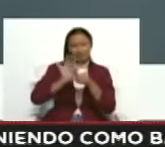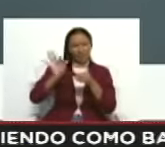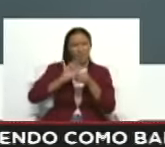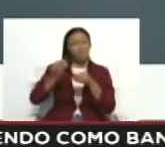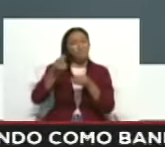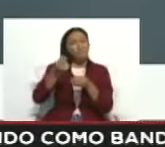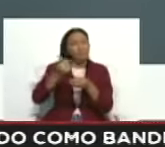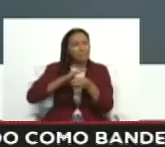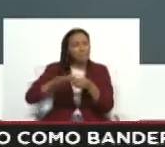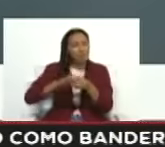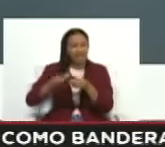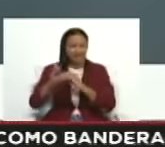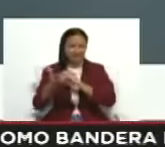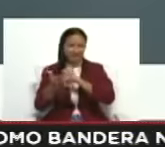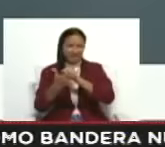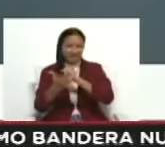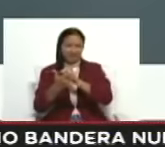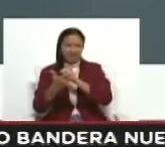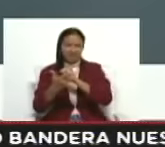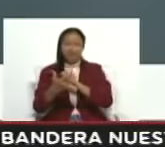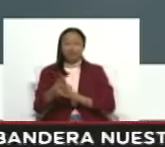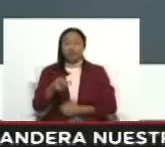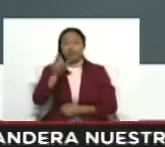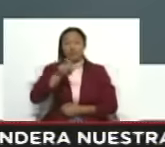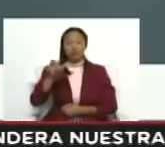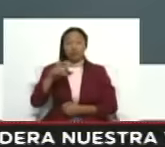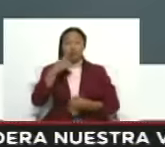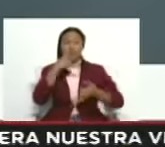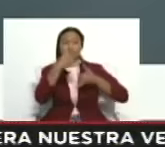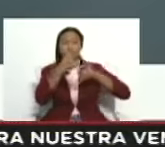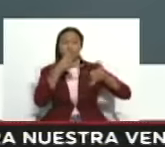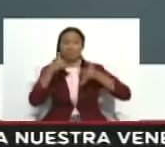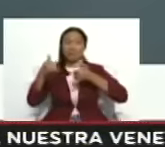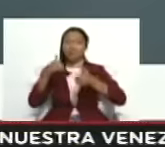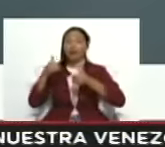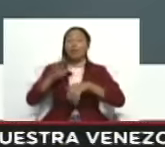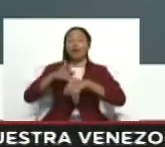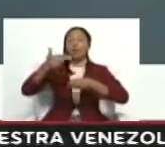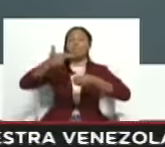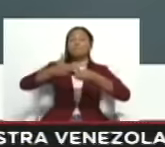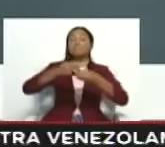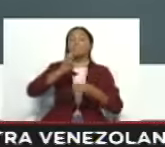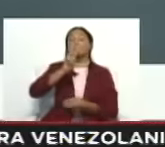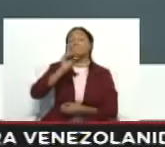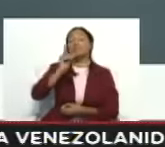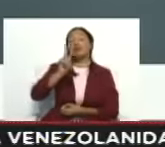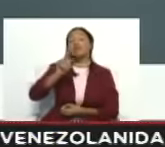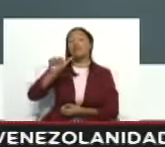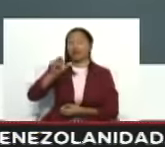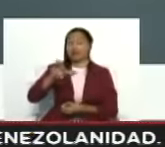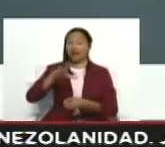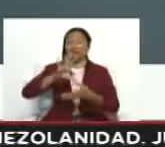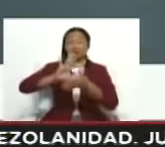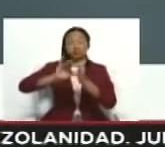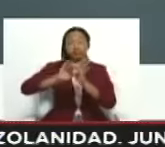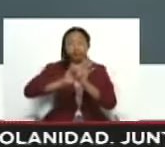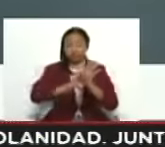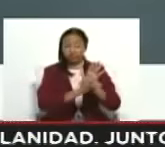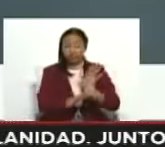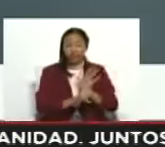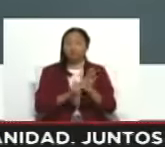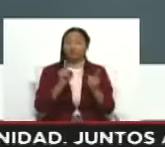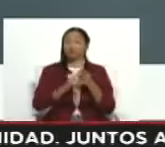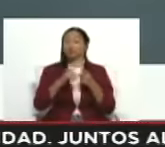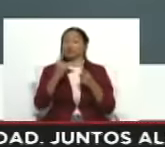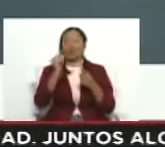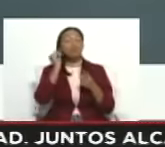estas personas hablaban. Porque está la corrupción petrolera de estos factores también. No solo Yoselí, no solo